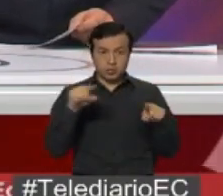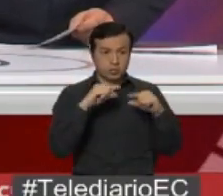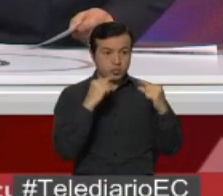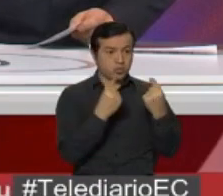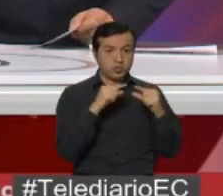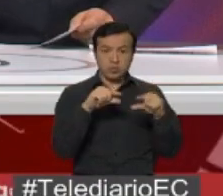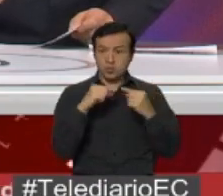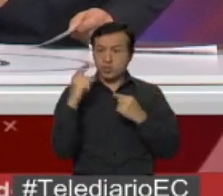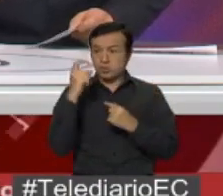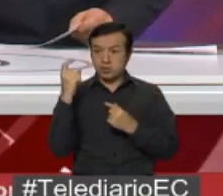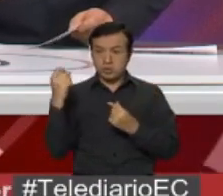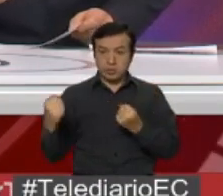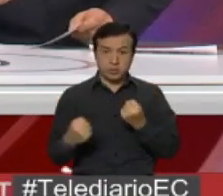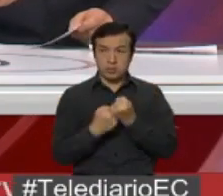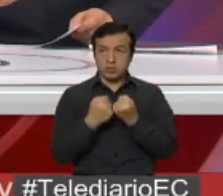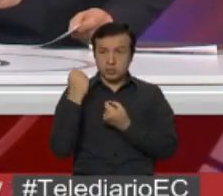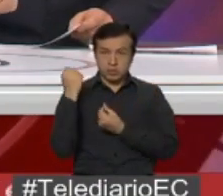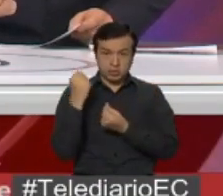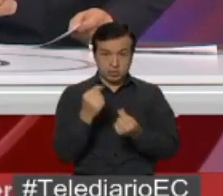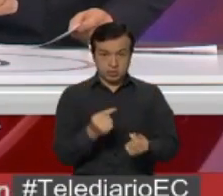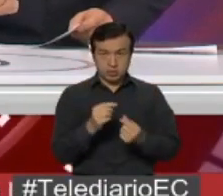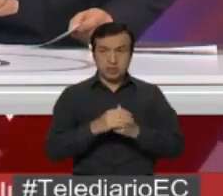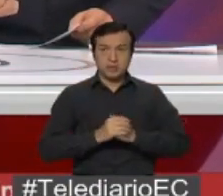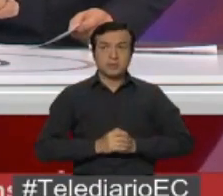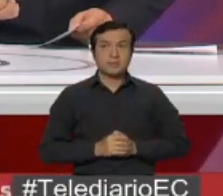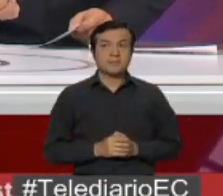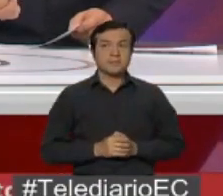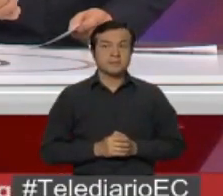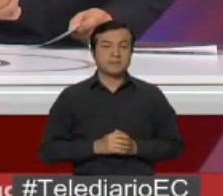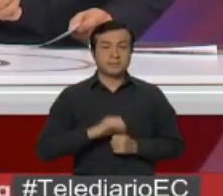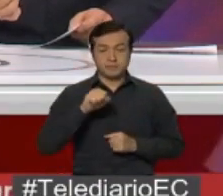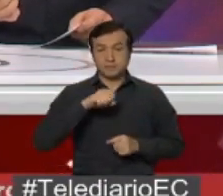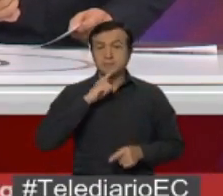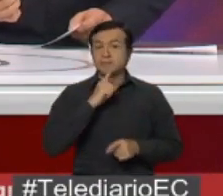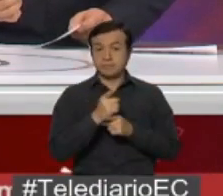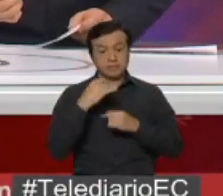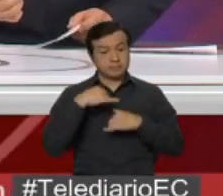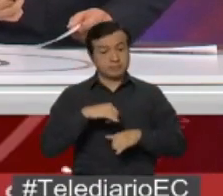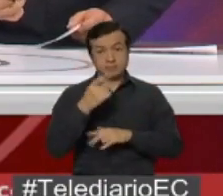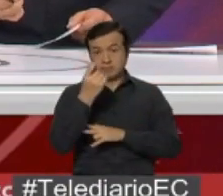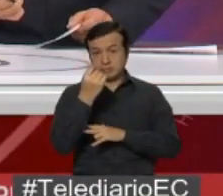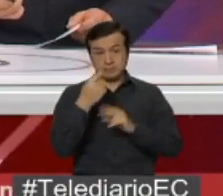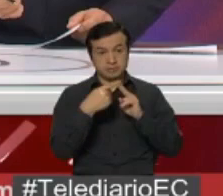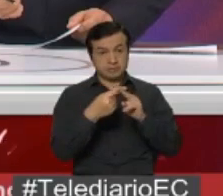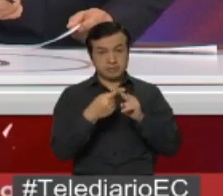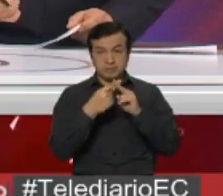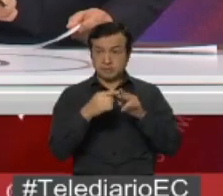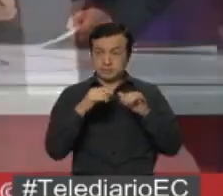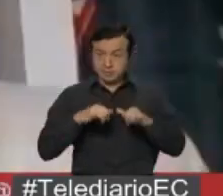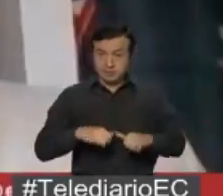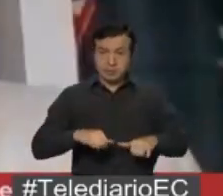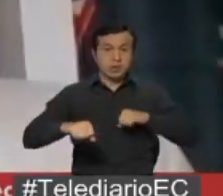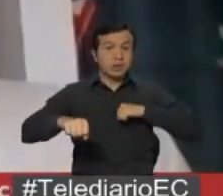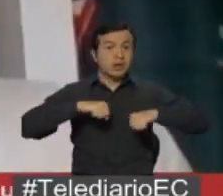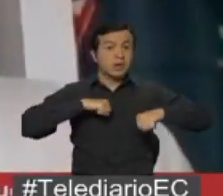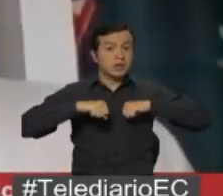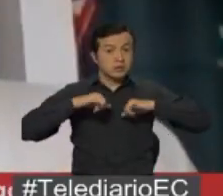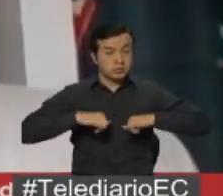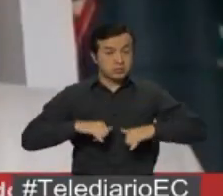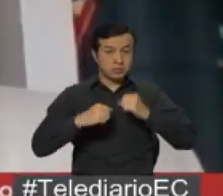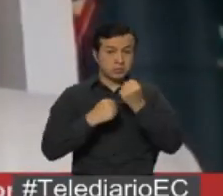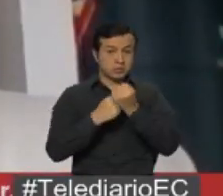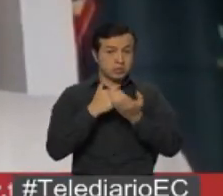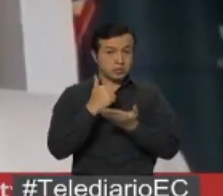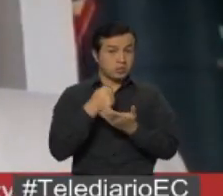en este momento necesitan una inyección económica por supuesto que sí y esa es parte de esta gestión virtuosa